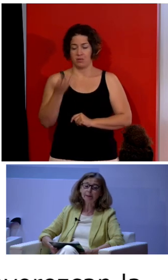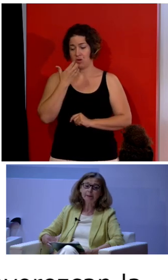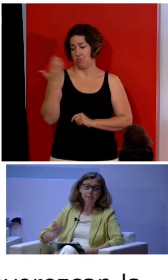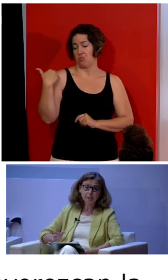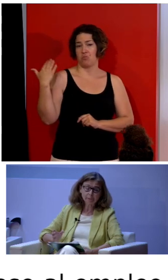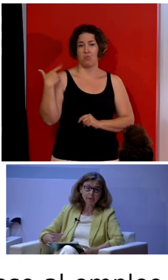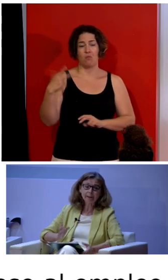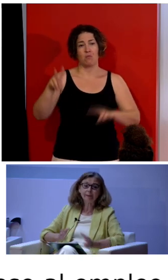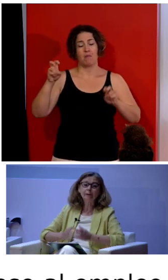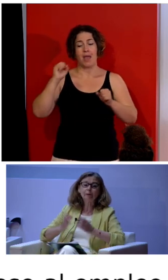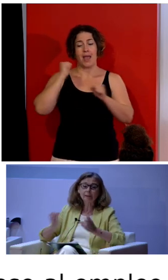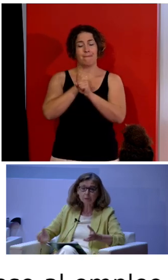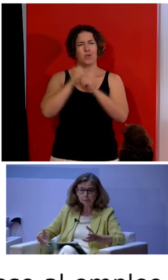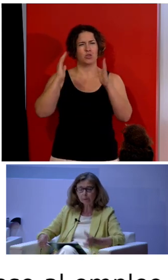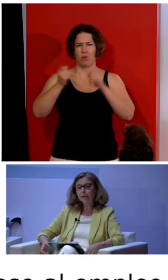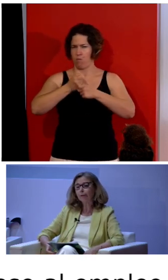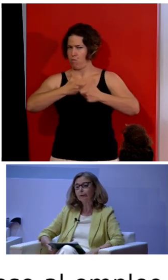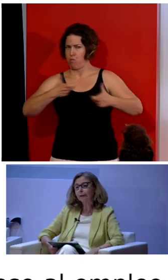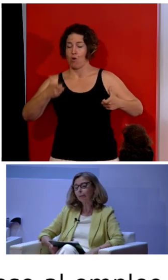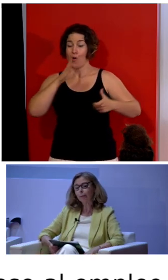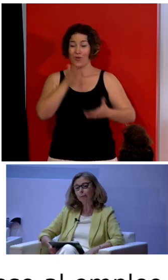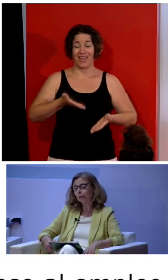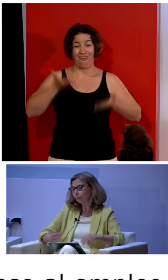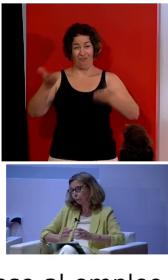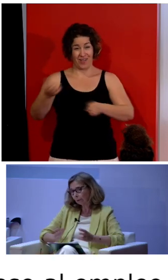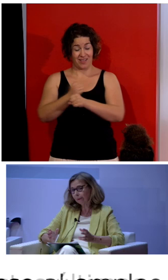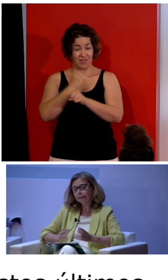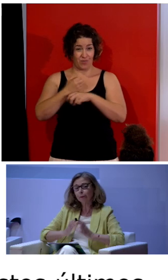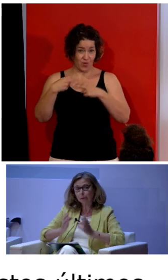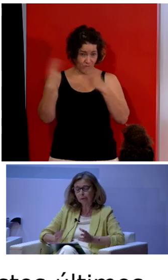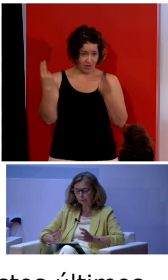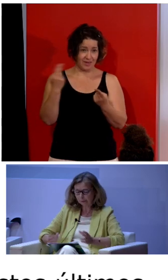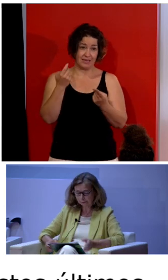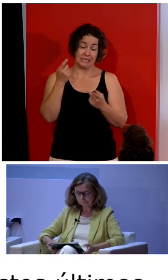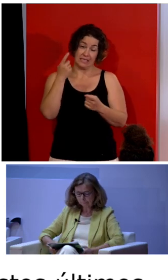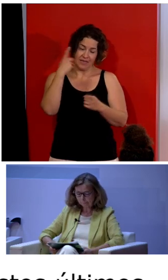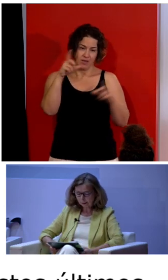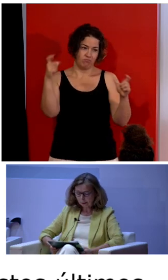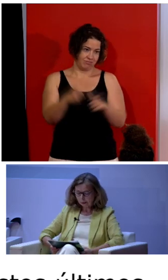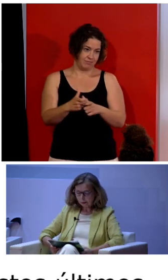años, que el empleo temporal ha crecido tanto porque la oferta de empleo público, como todos sabéis, han sido muy reducidas.